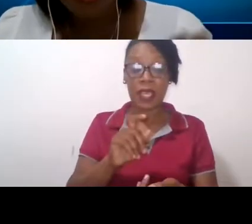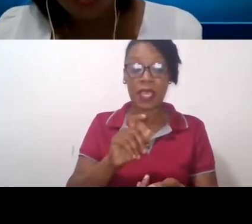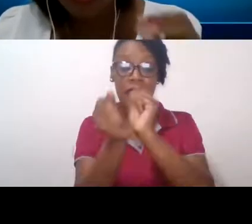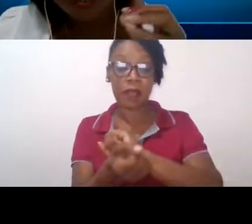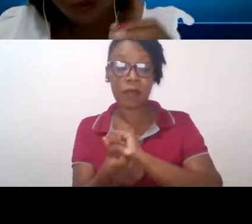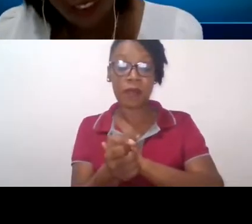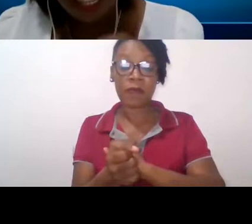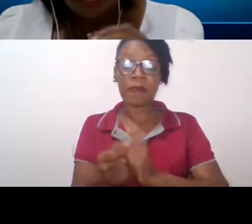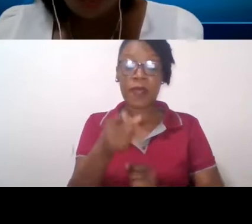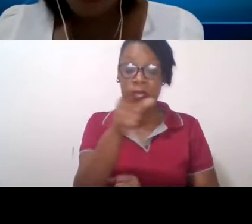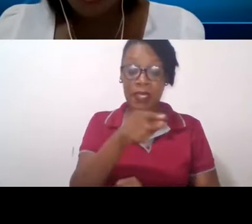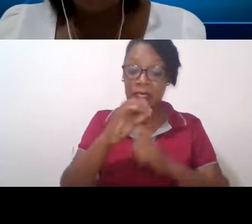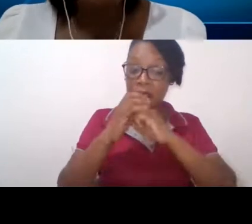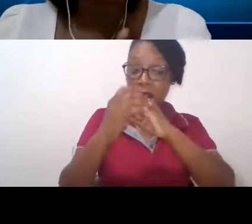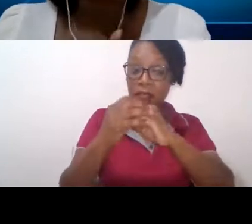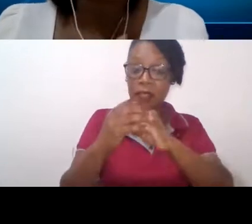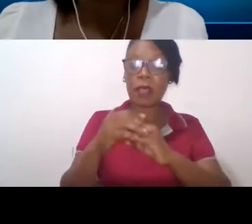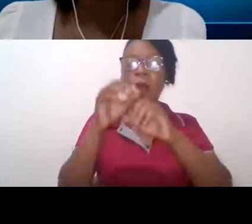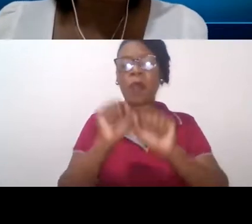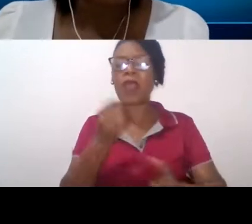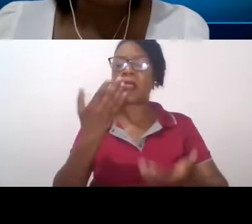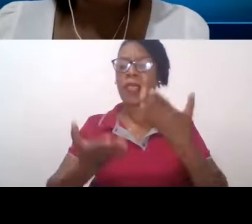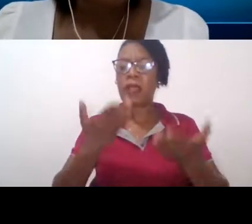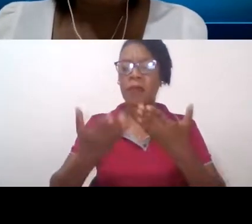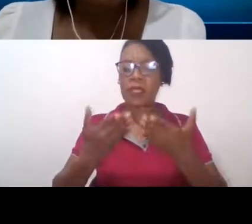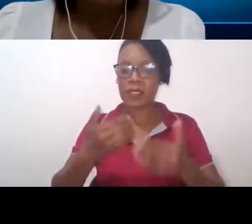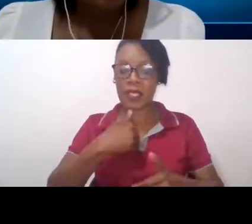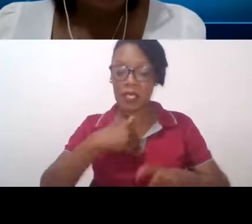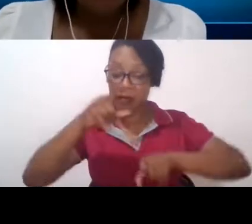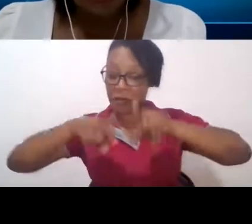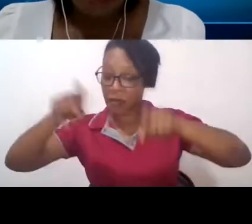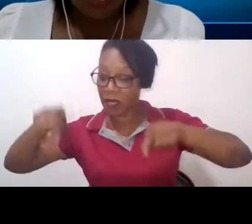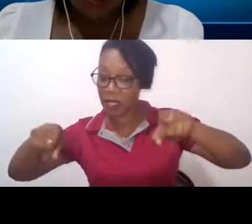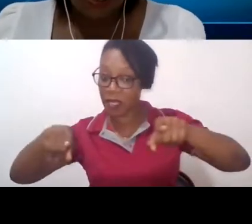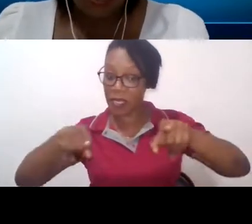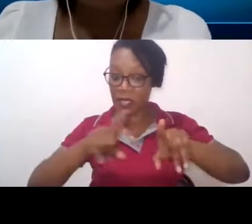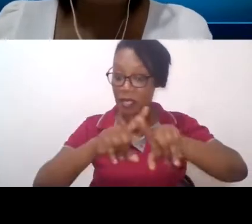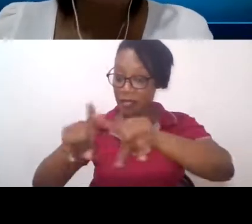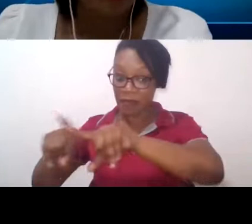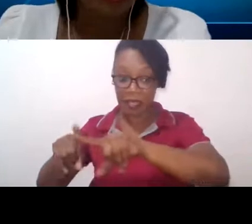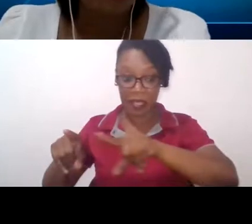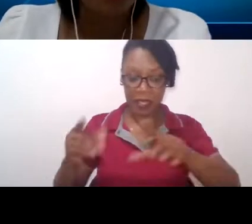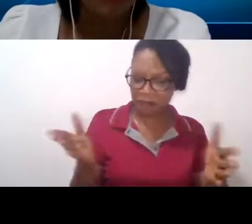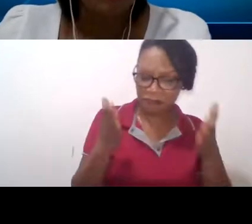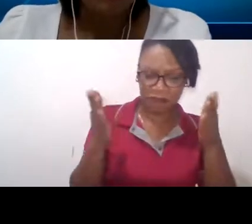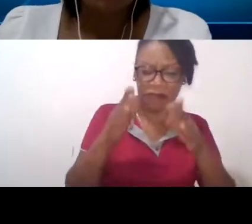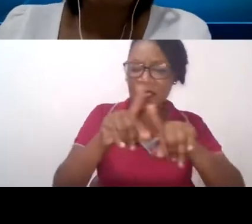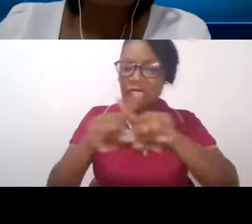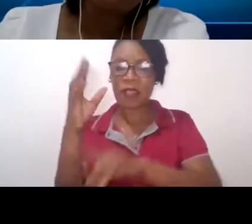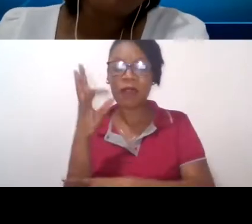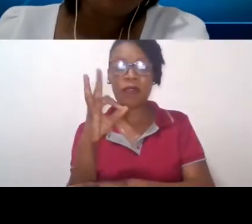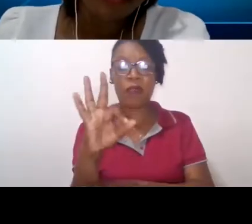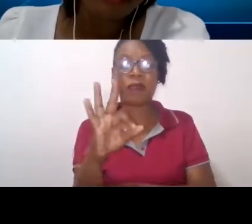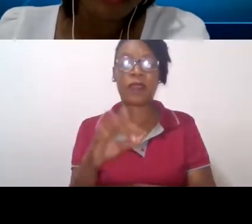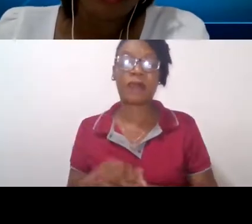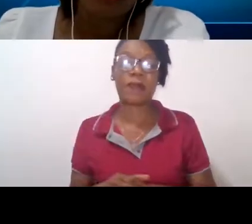diferentes personas con TEA pueden tener una gran variedad de síntomas y manifestarlos de diferentes formas. Y también